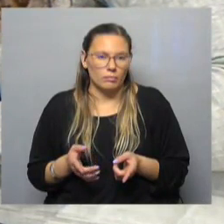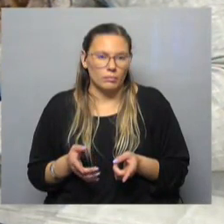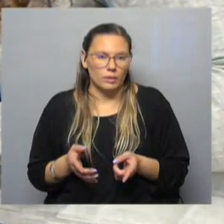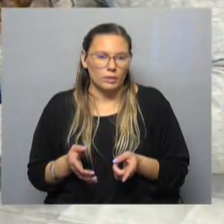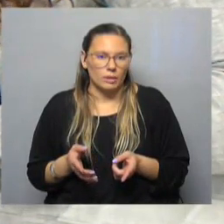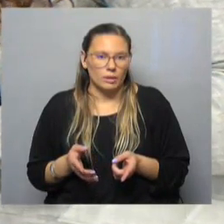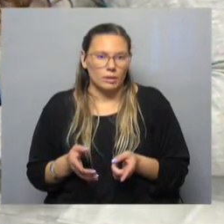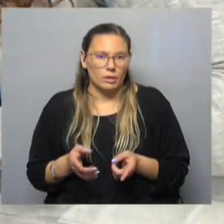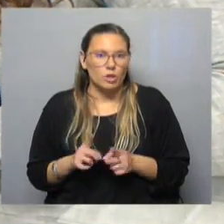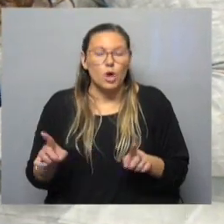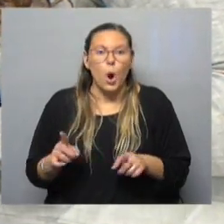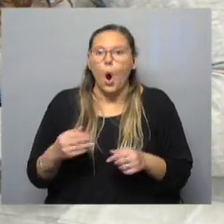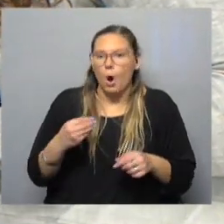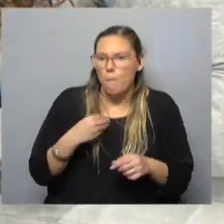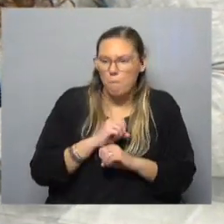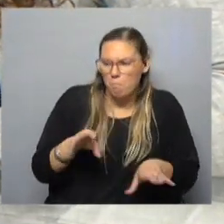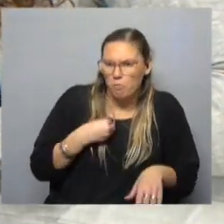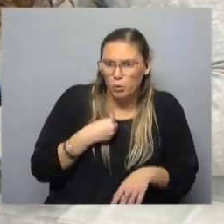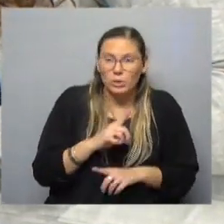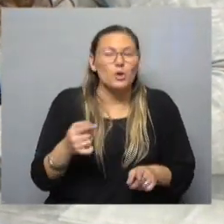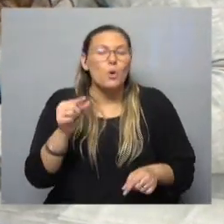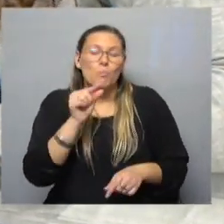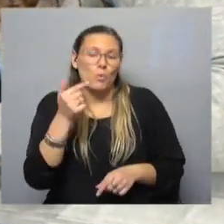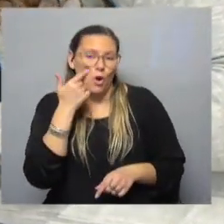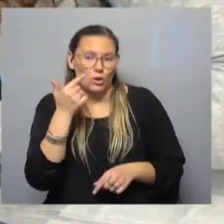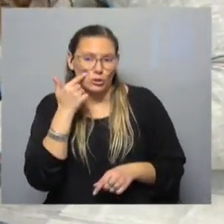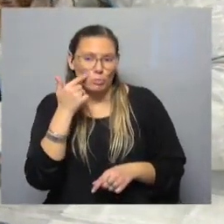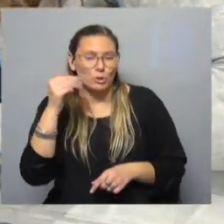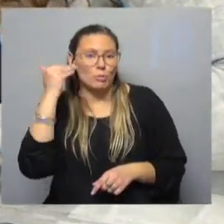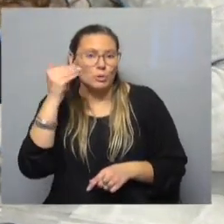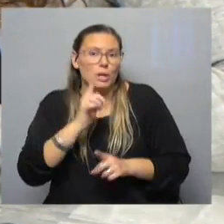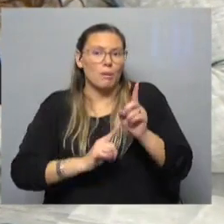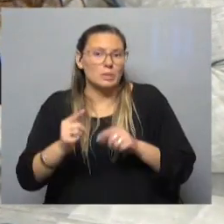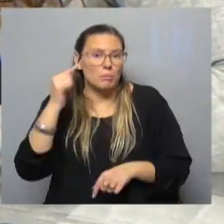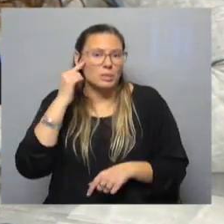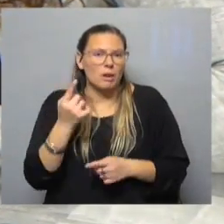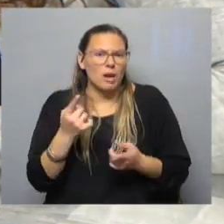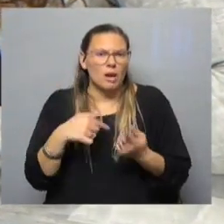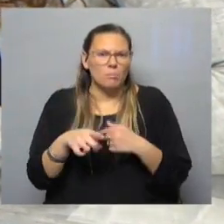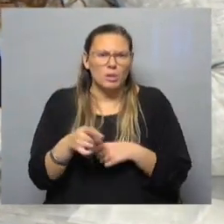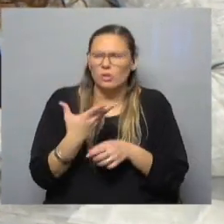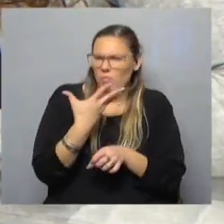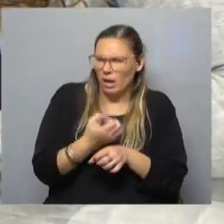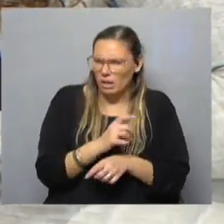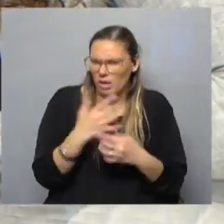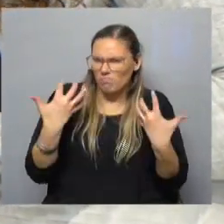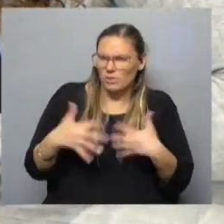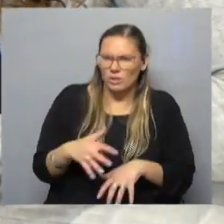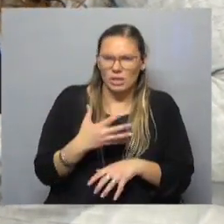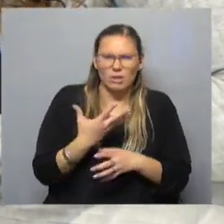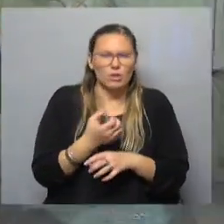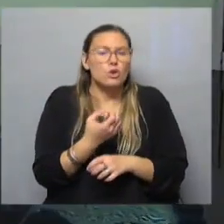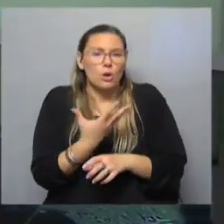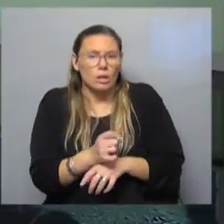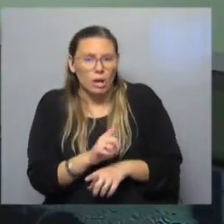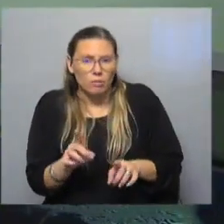pero no por la mala intención, sino porque hay poco conocimiento y quizás los profesores a veces pensaban, no, pero esto me va a grabar, no quiero que... No grababa,